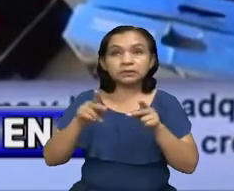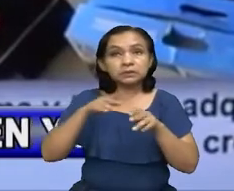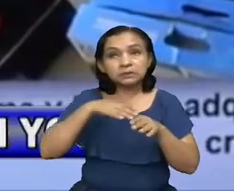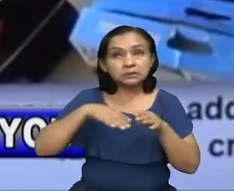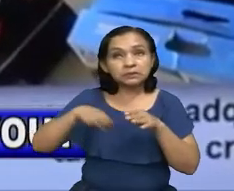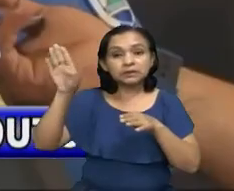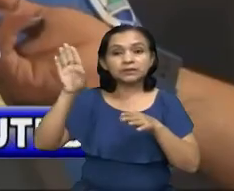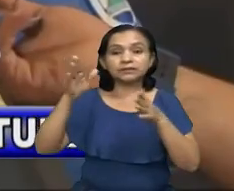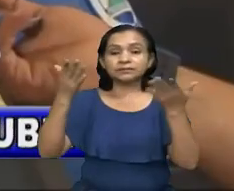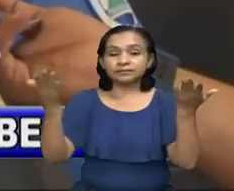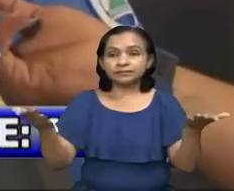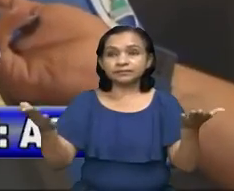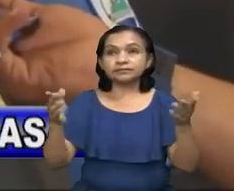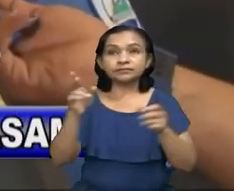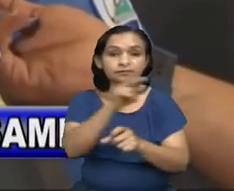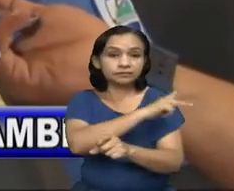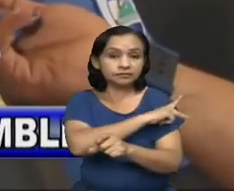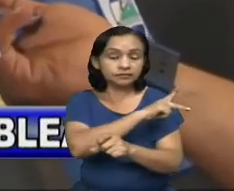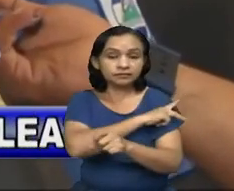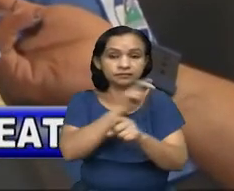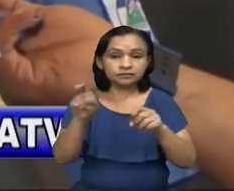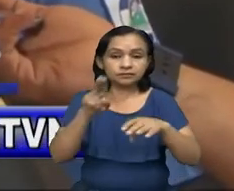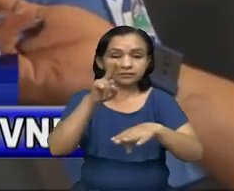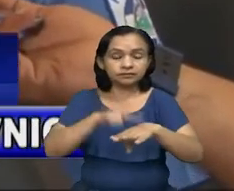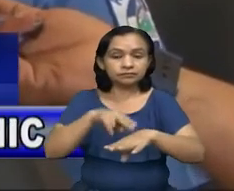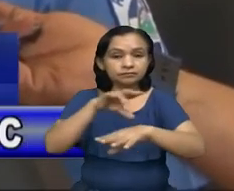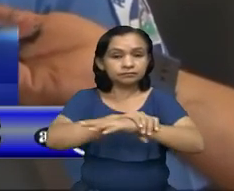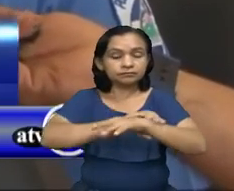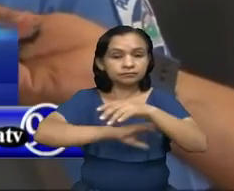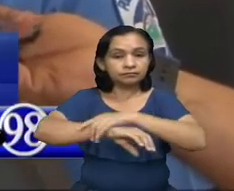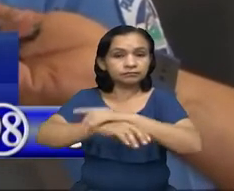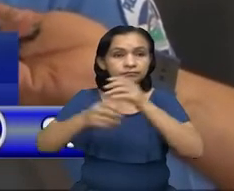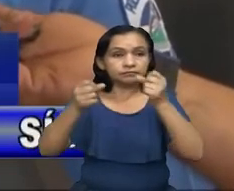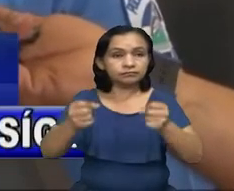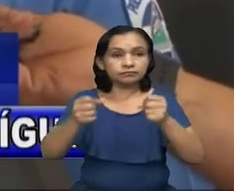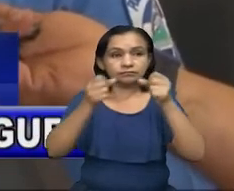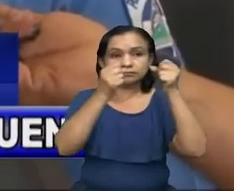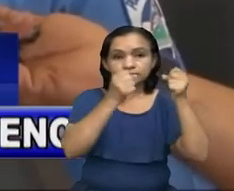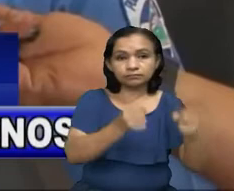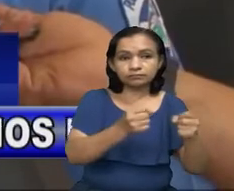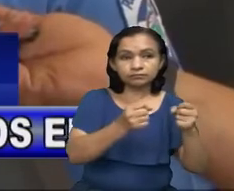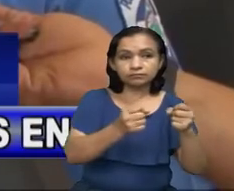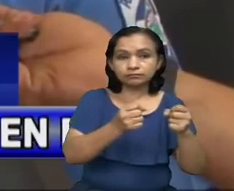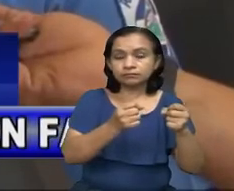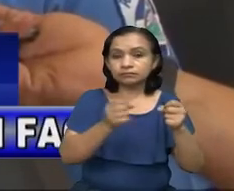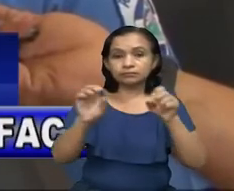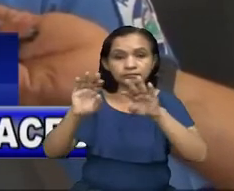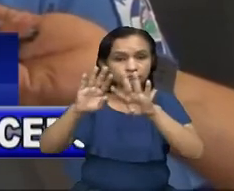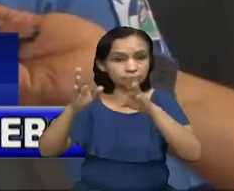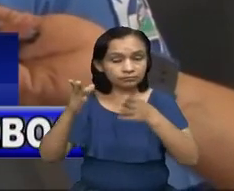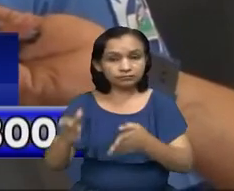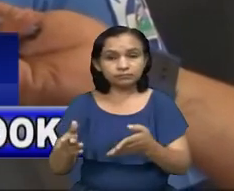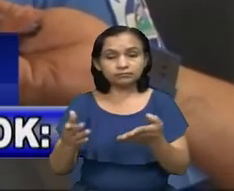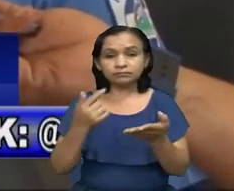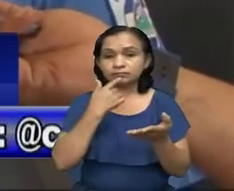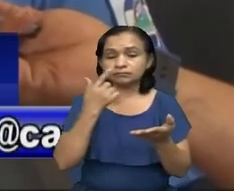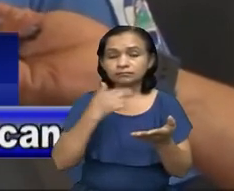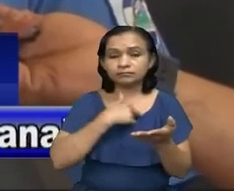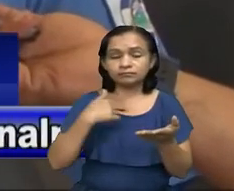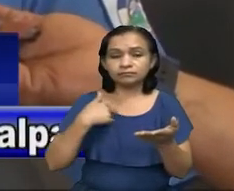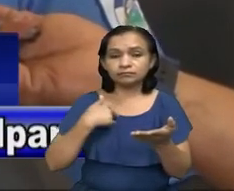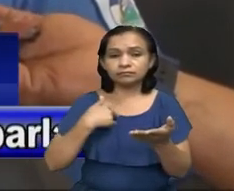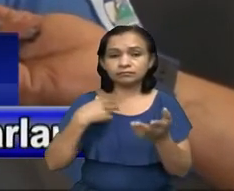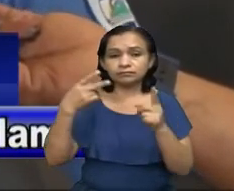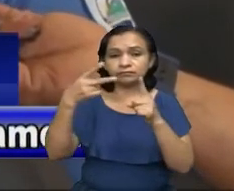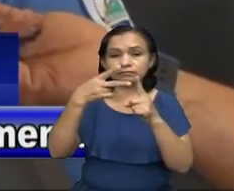fuga. La Policía Nacional capturó a los delincuentes Adrián José Guerrero Echeverry y Nidia Patricia Quintana, quienes se hospedaban